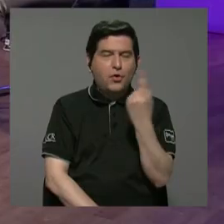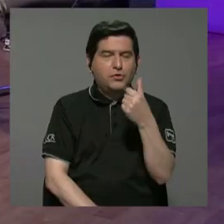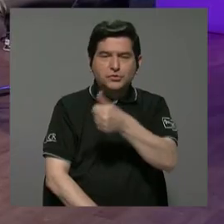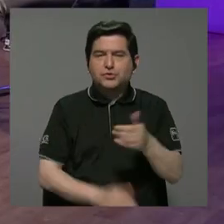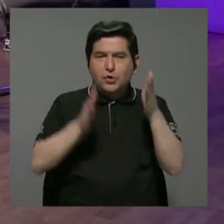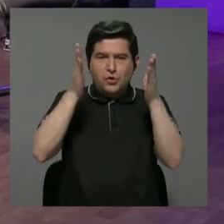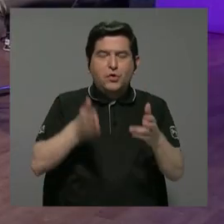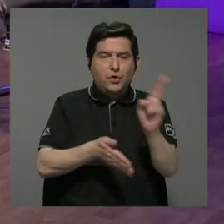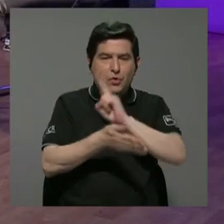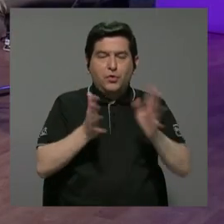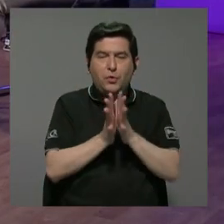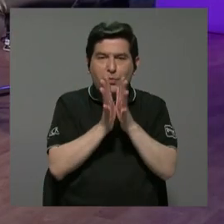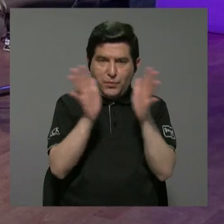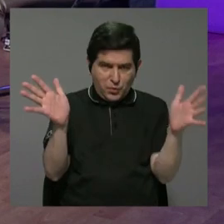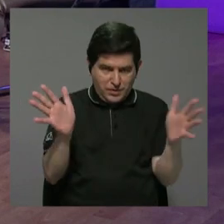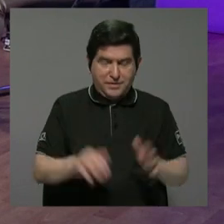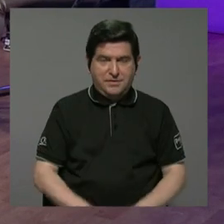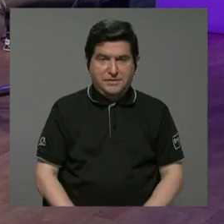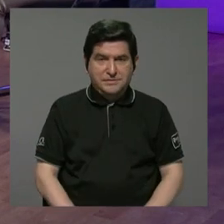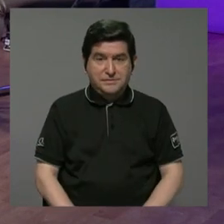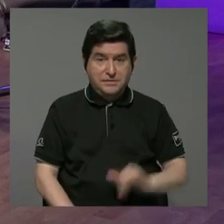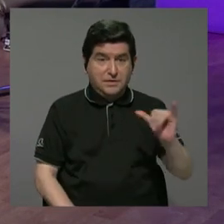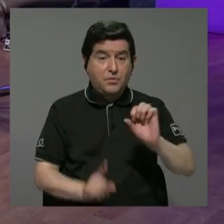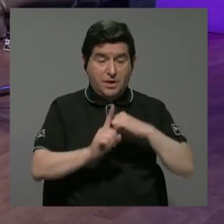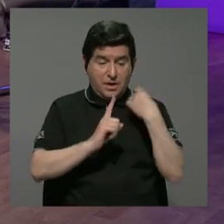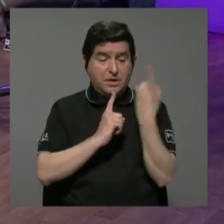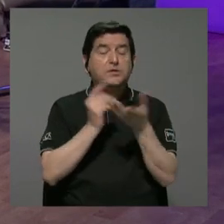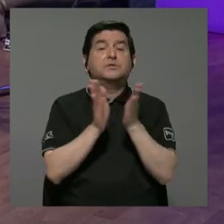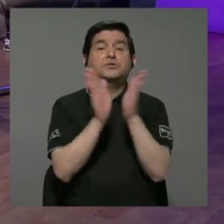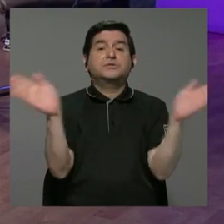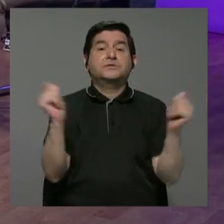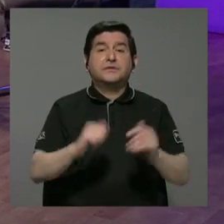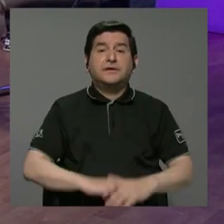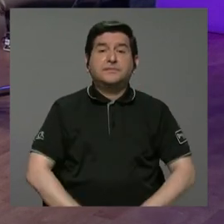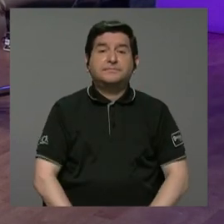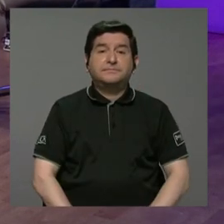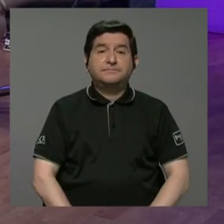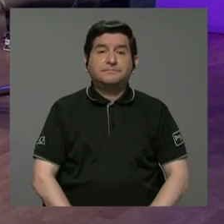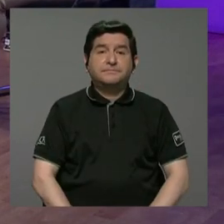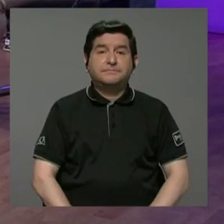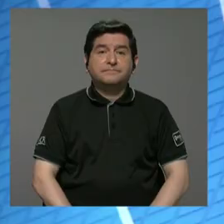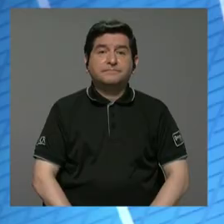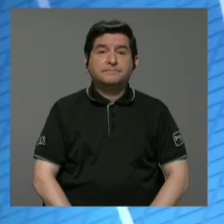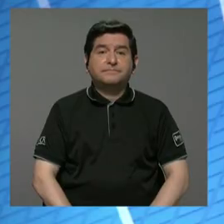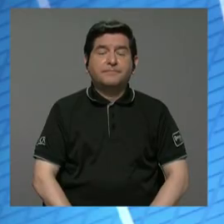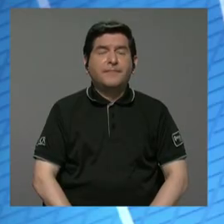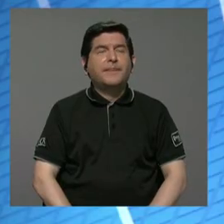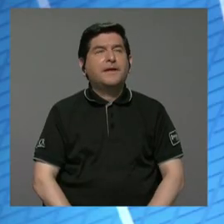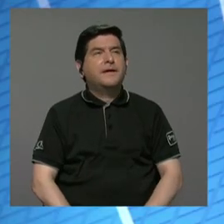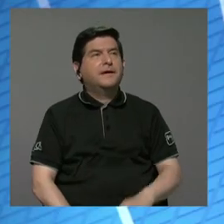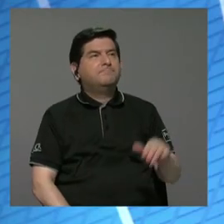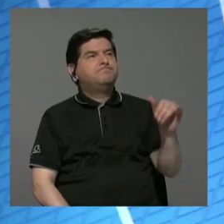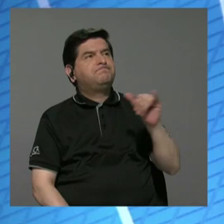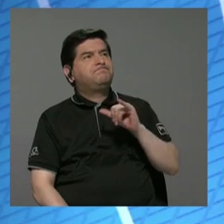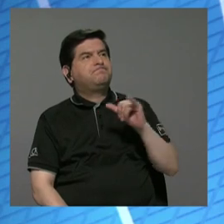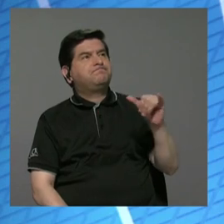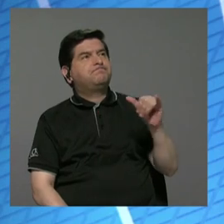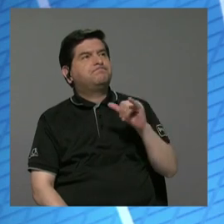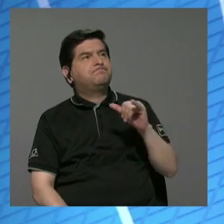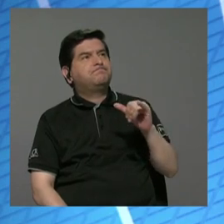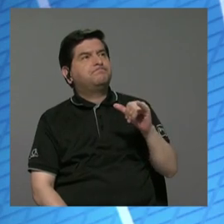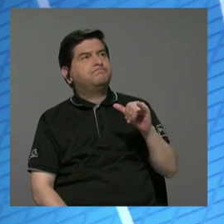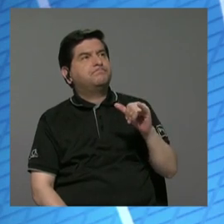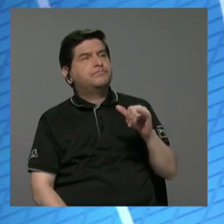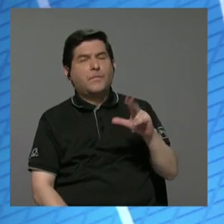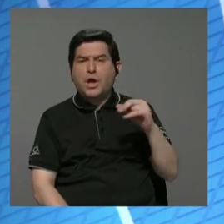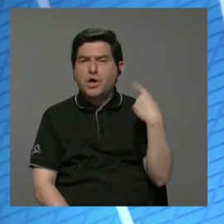las universidades públicas, sino de la sociedad en general. Sí, y también es como